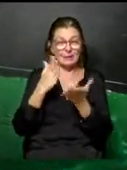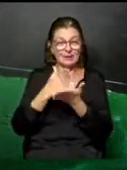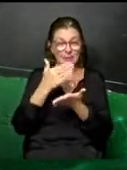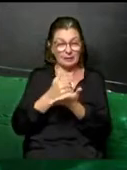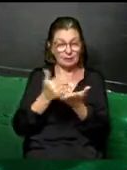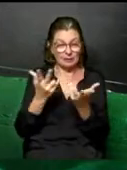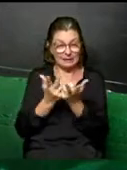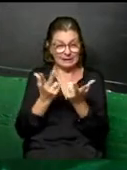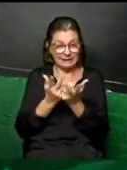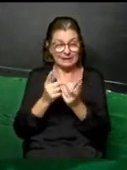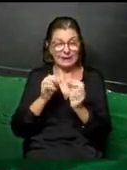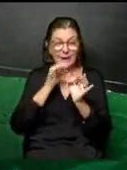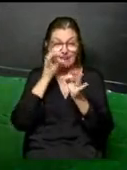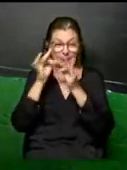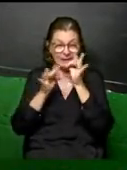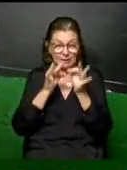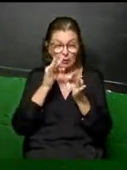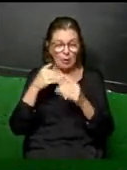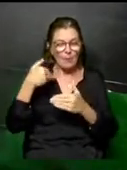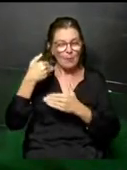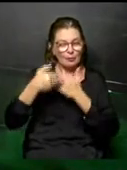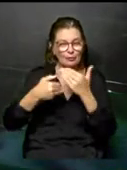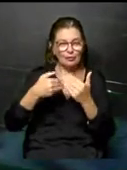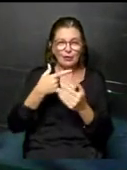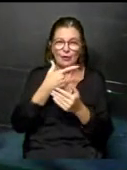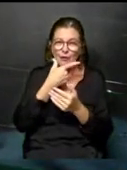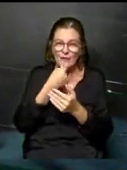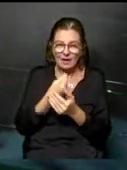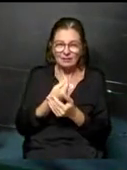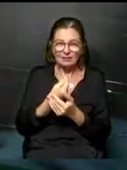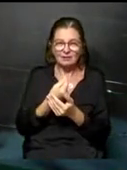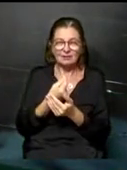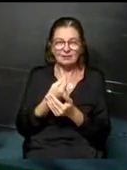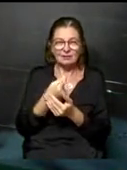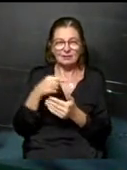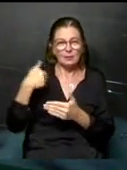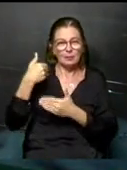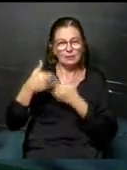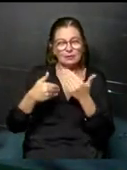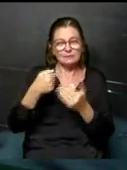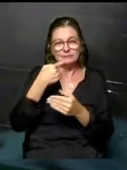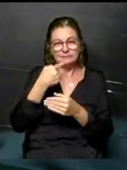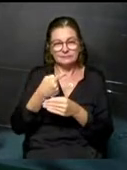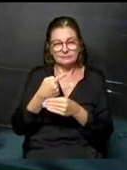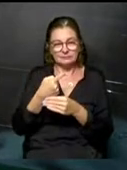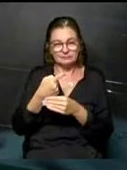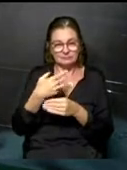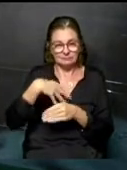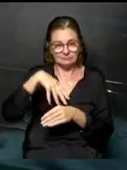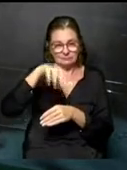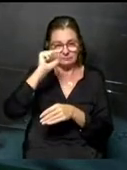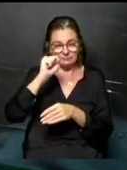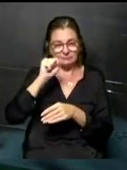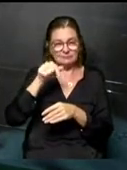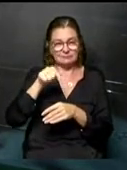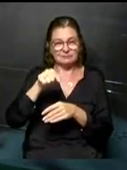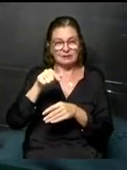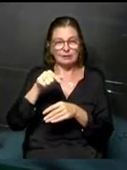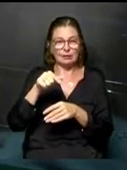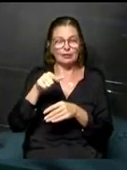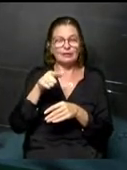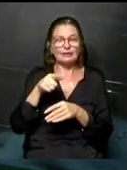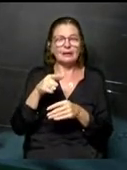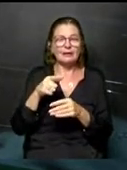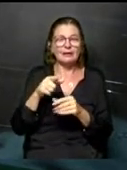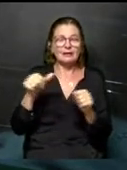otras cosas, explicó el proceso, lo sencillo que fue este proceso, destacando que para alcanzar este tipo de logros se